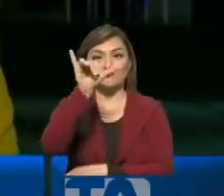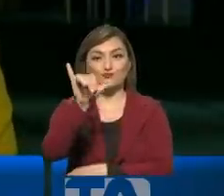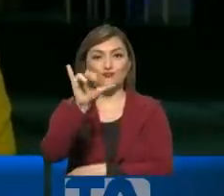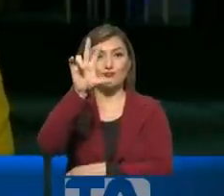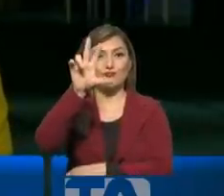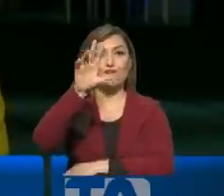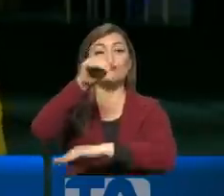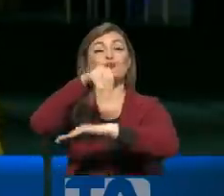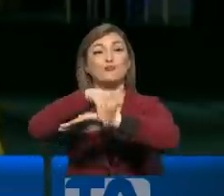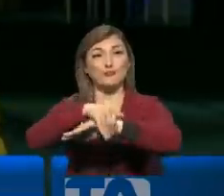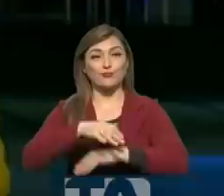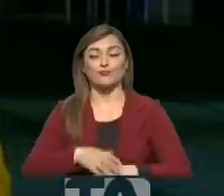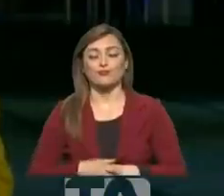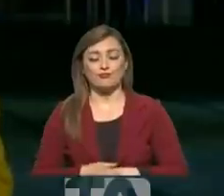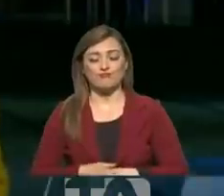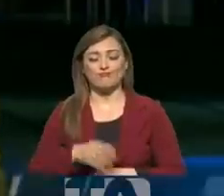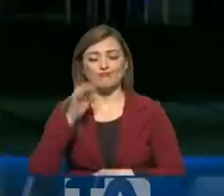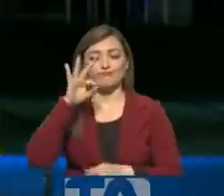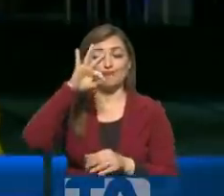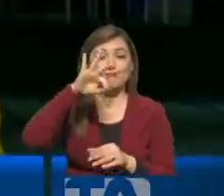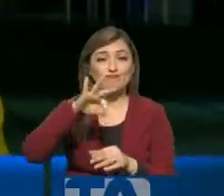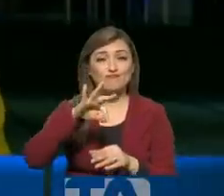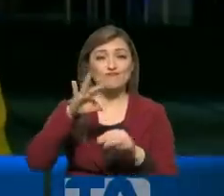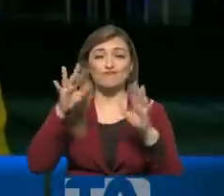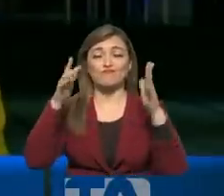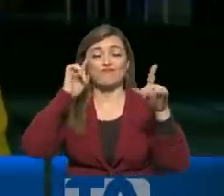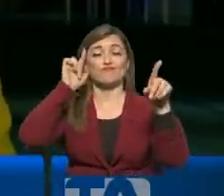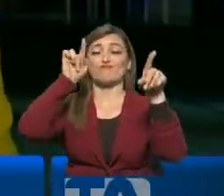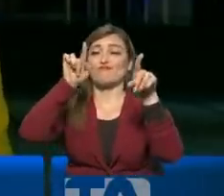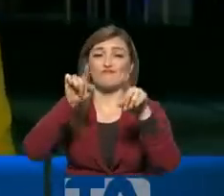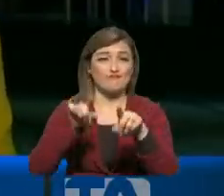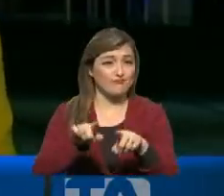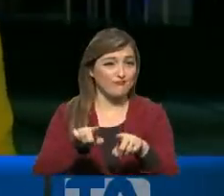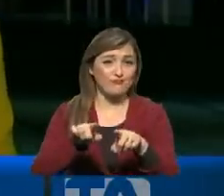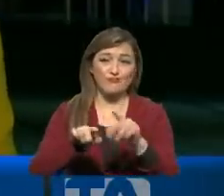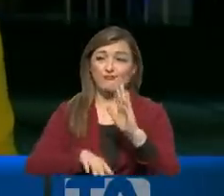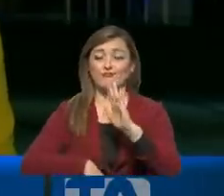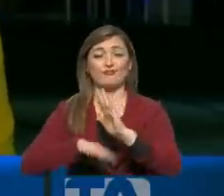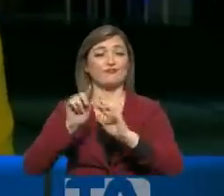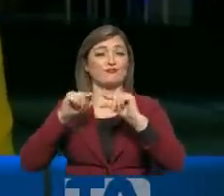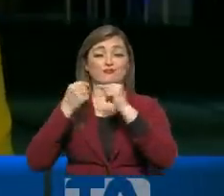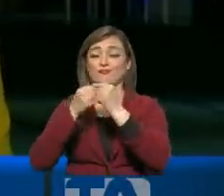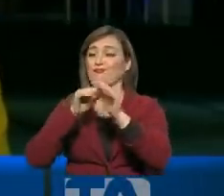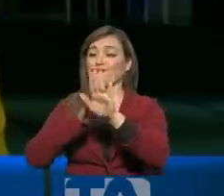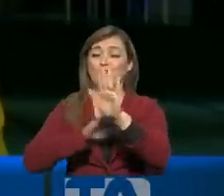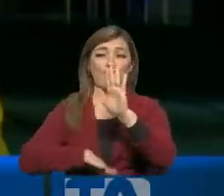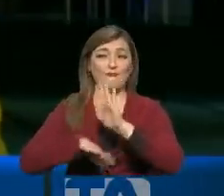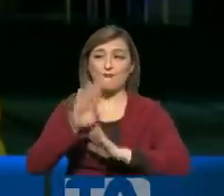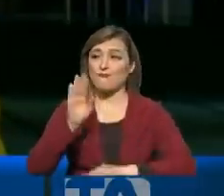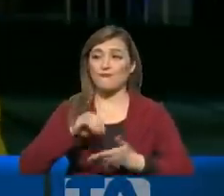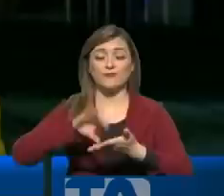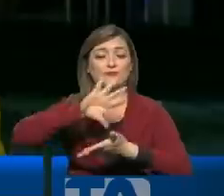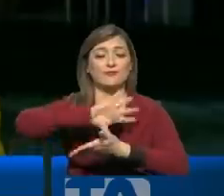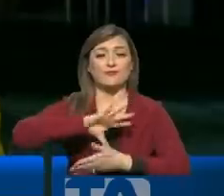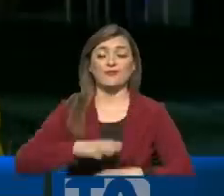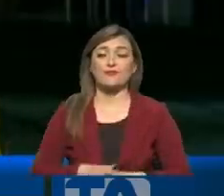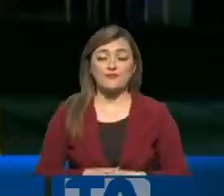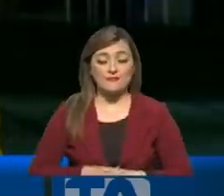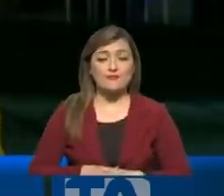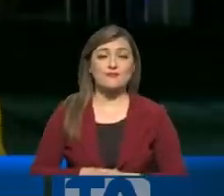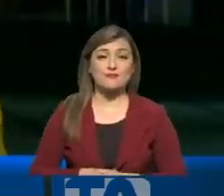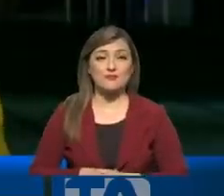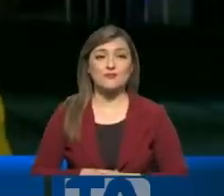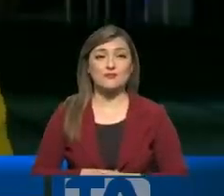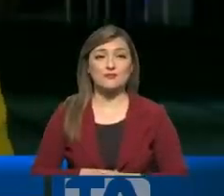las 3 de la tarde porque no hay votos, no hay acuerdos, no hay una mayoría aquí en la Asamblea Nacional y